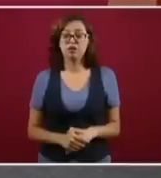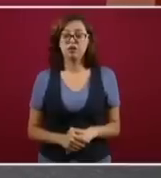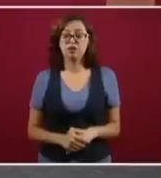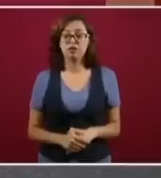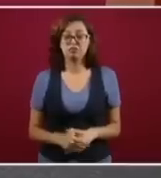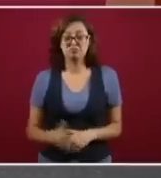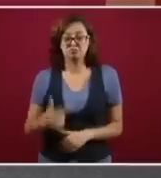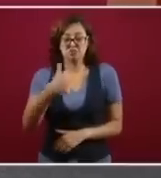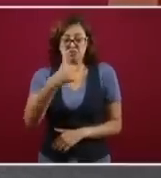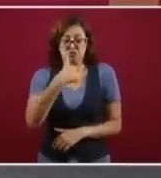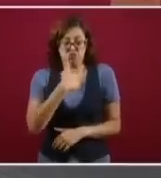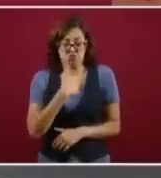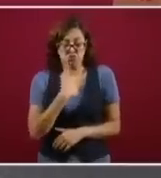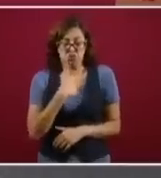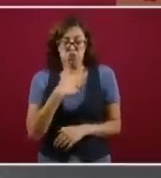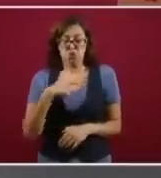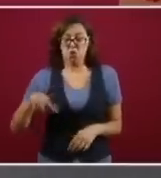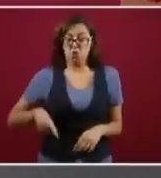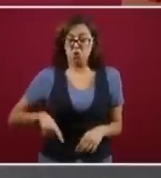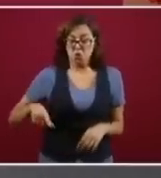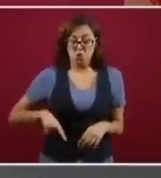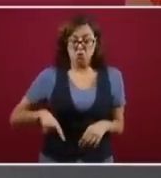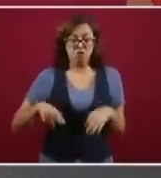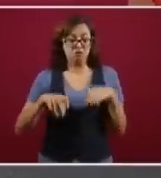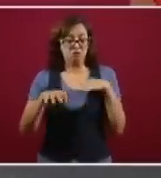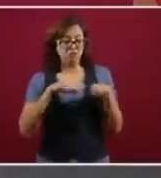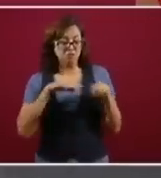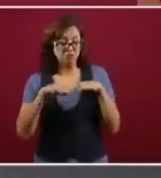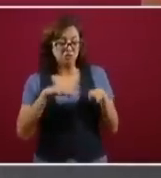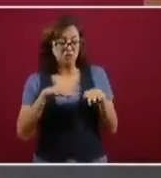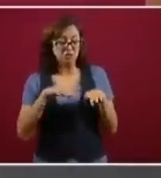10 años después de que dejo el cargo en una empresa privada,